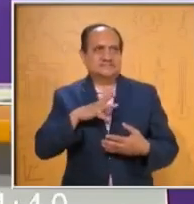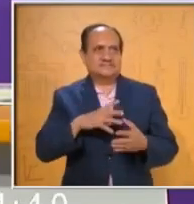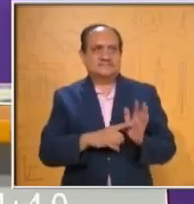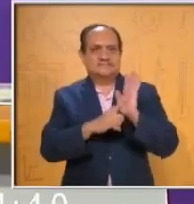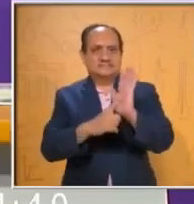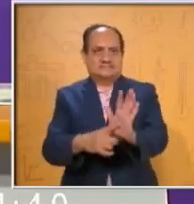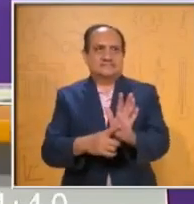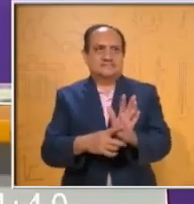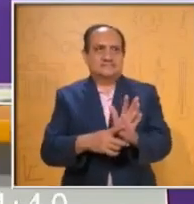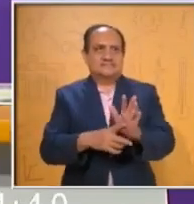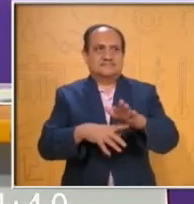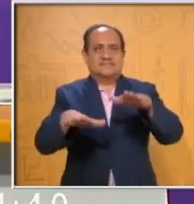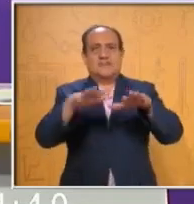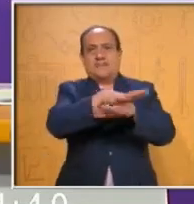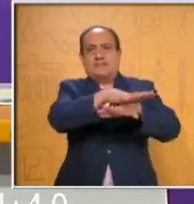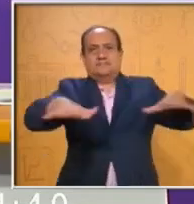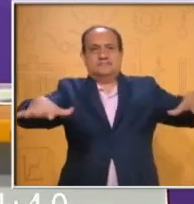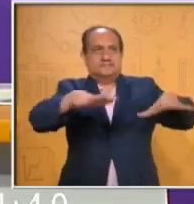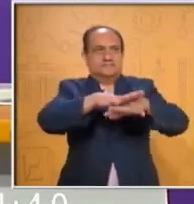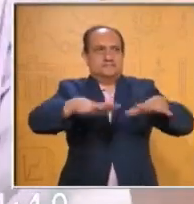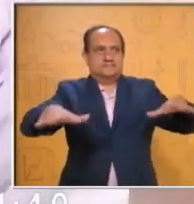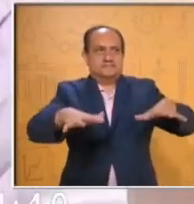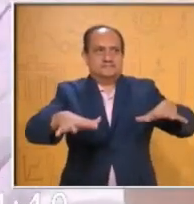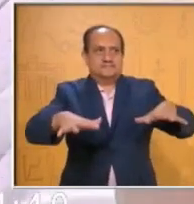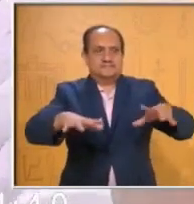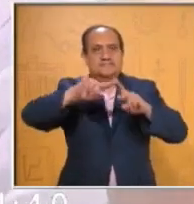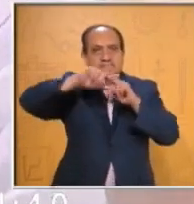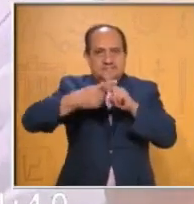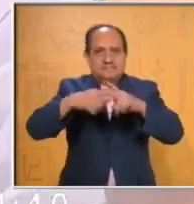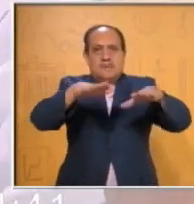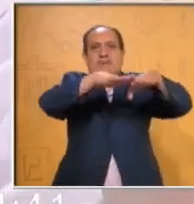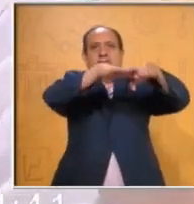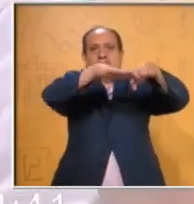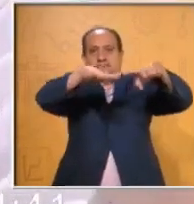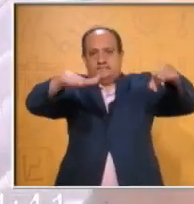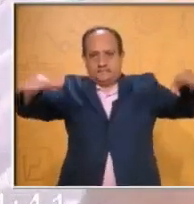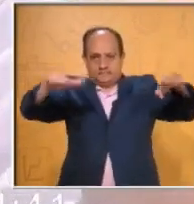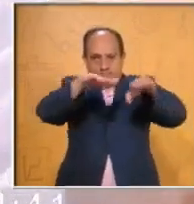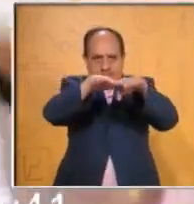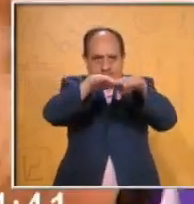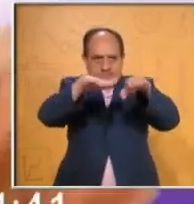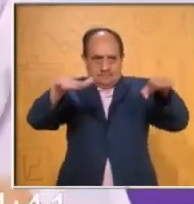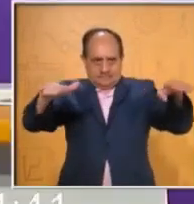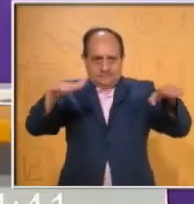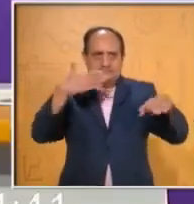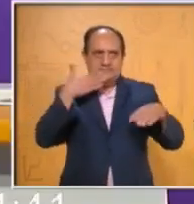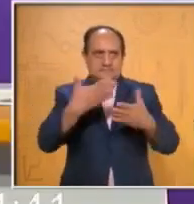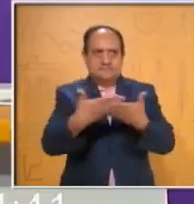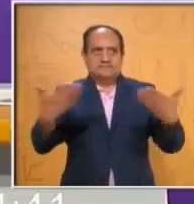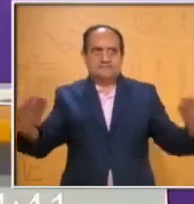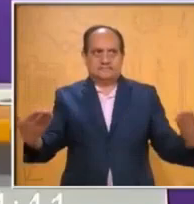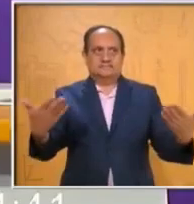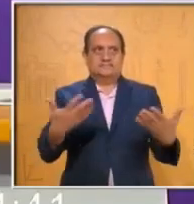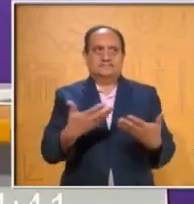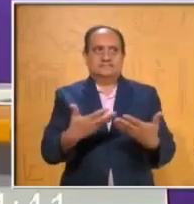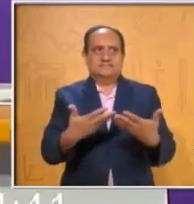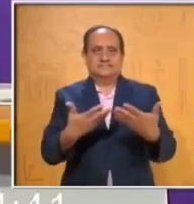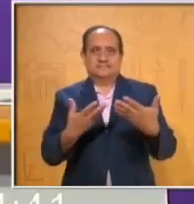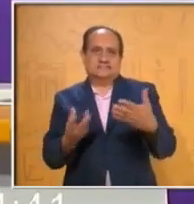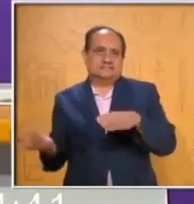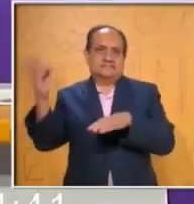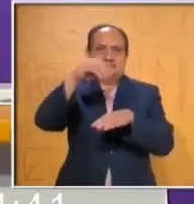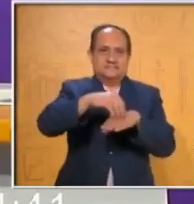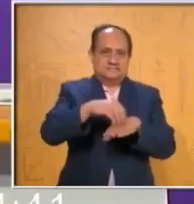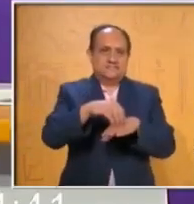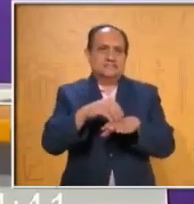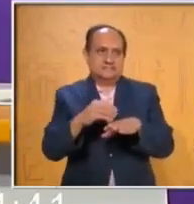Está plano, ¿verdad? Mira, voy a bajar esta. Originalmente está plana. Plano. Ajá. Muy bien. Y ahora, si le agregamos el